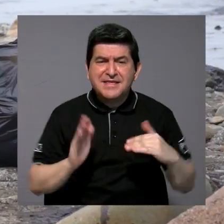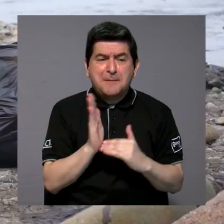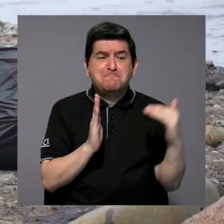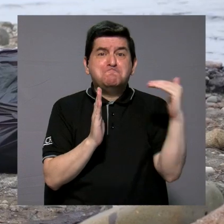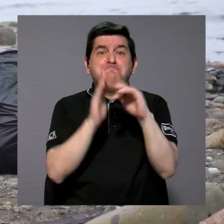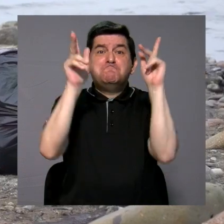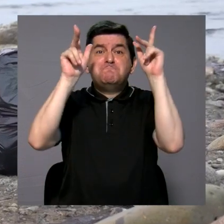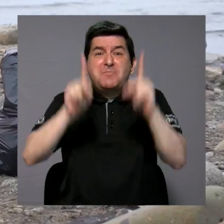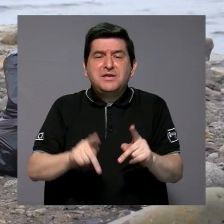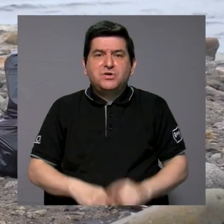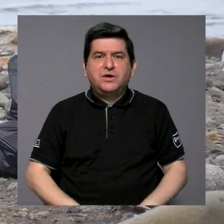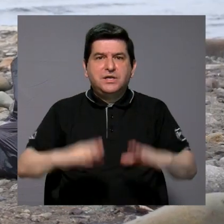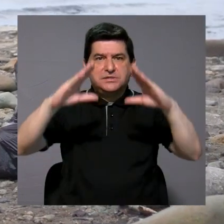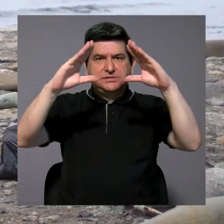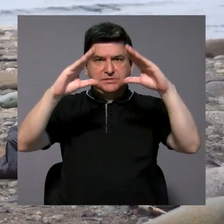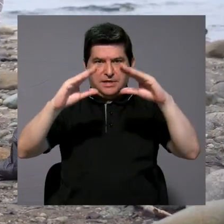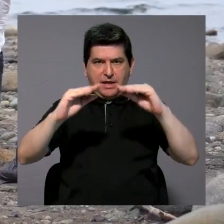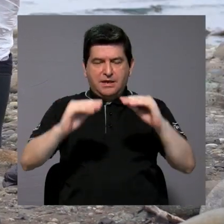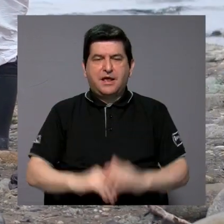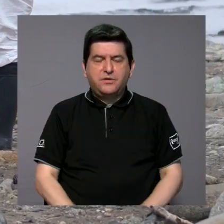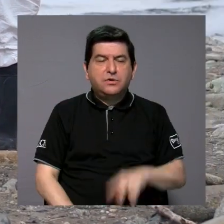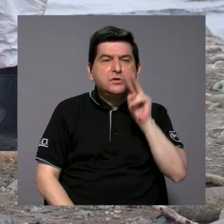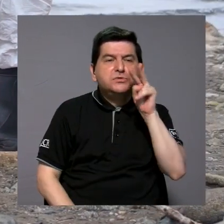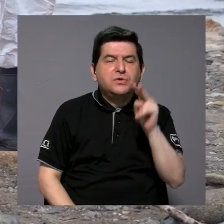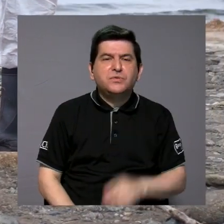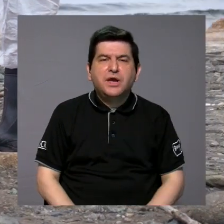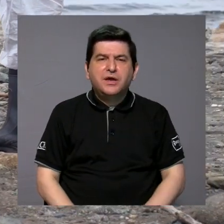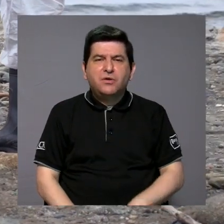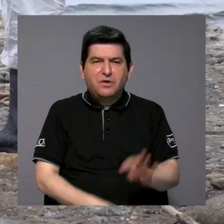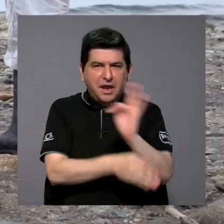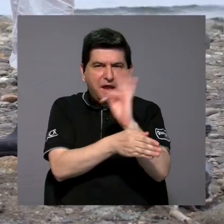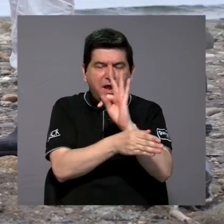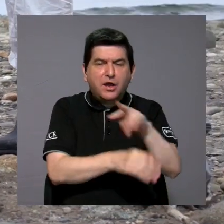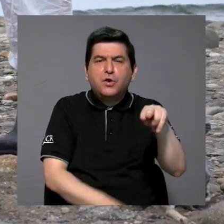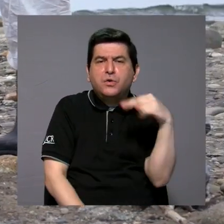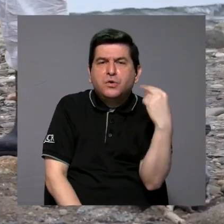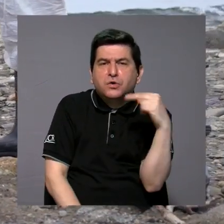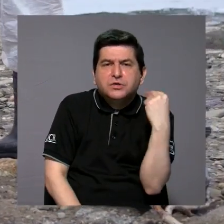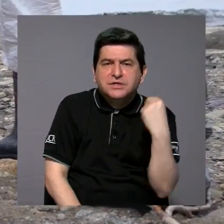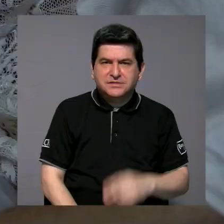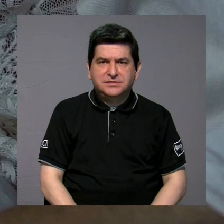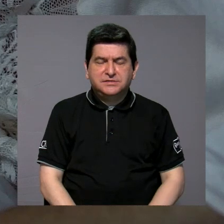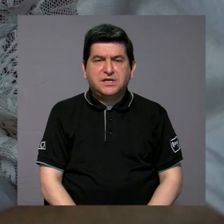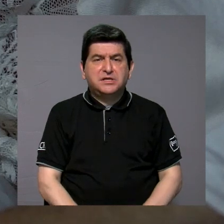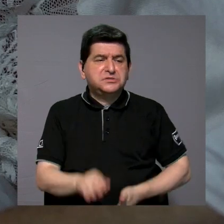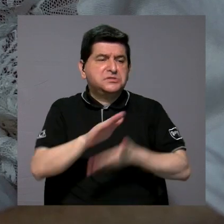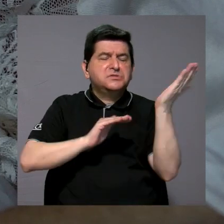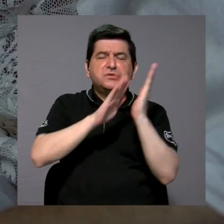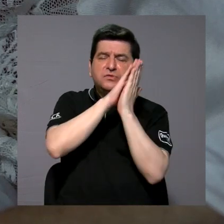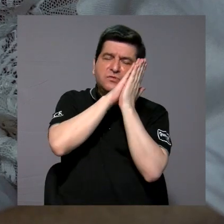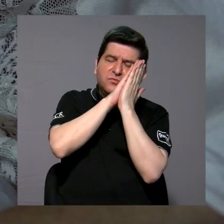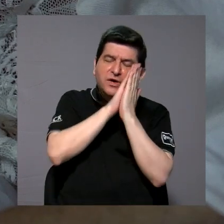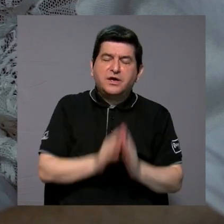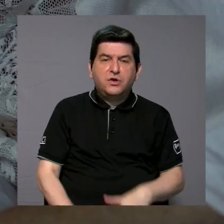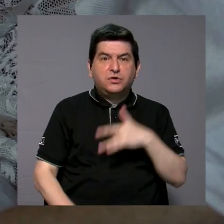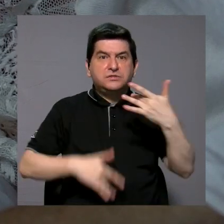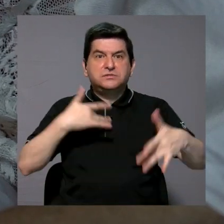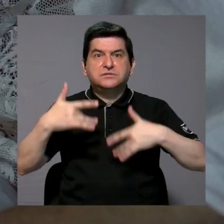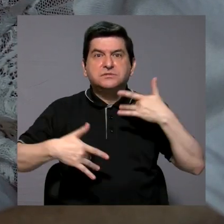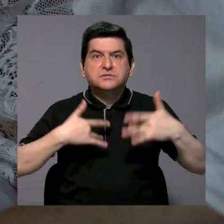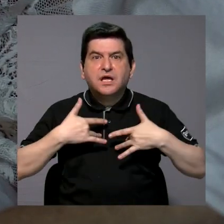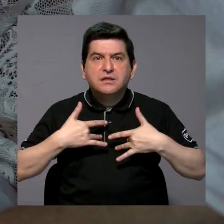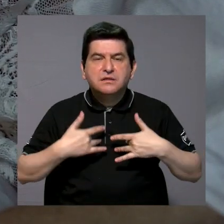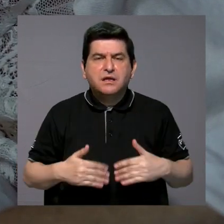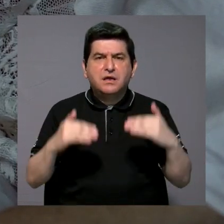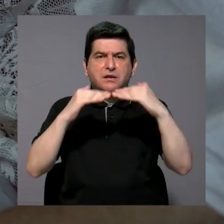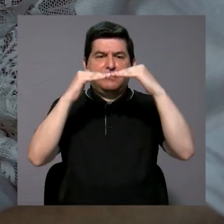de personas que en la noche prendieron el televisor, vieron las noticias y se fueron a la cama sintiéndose en un